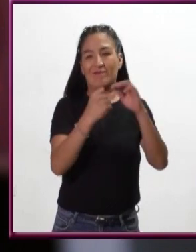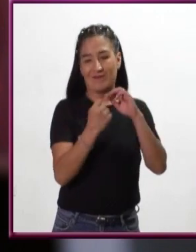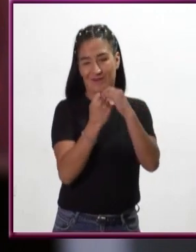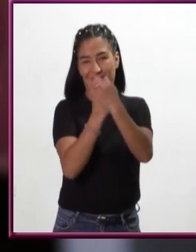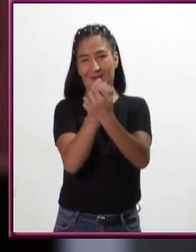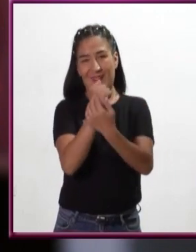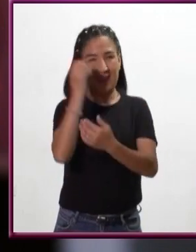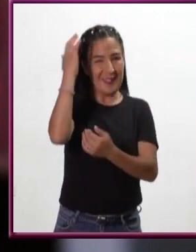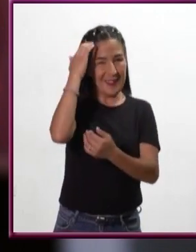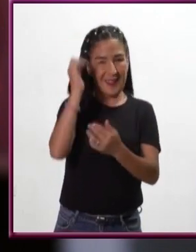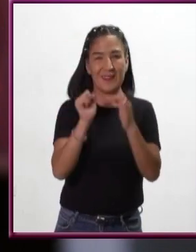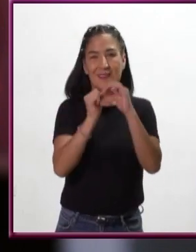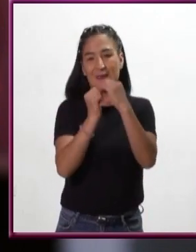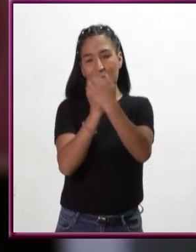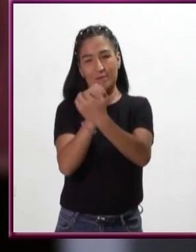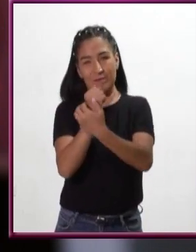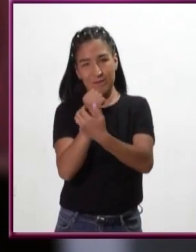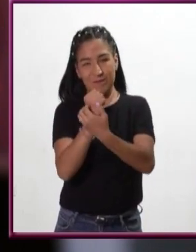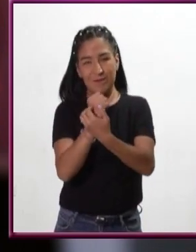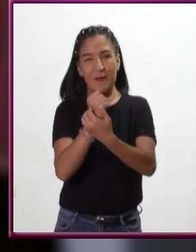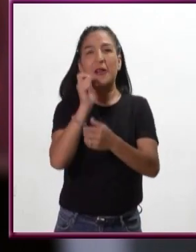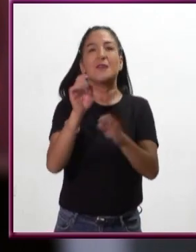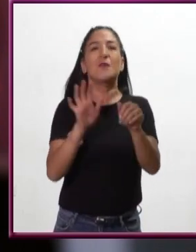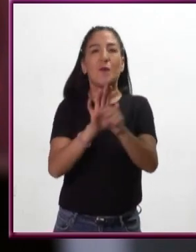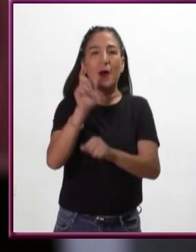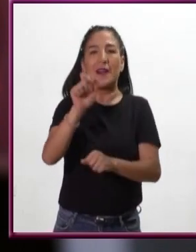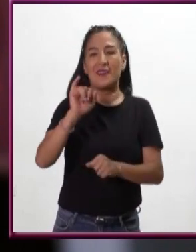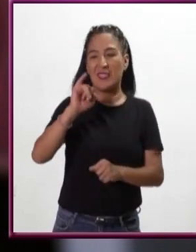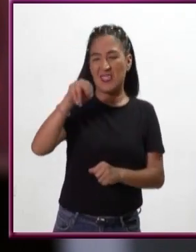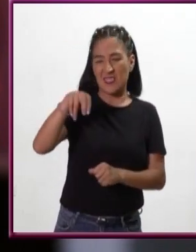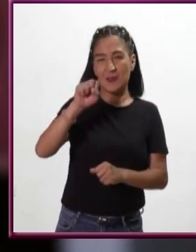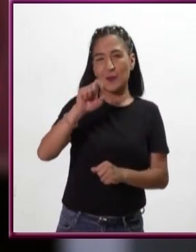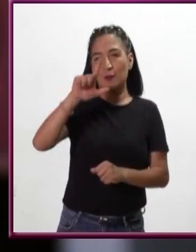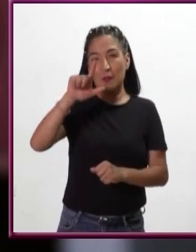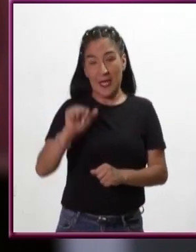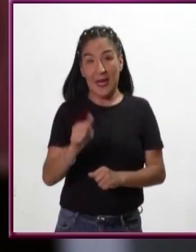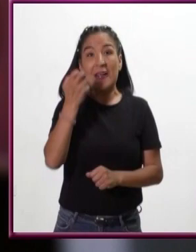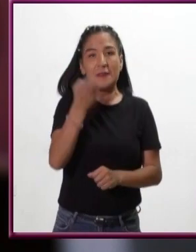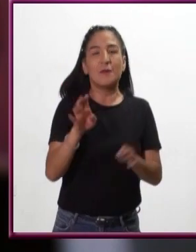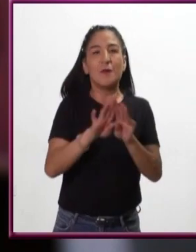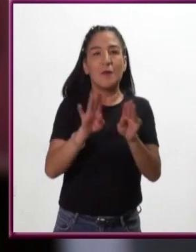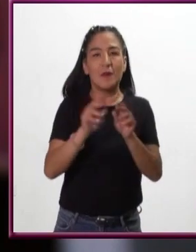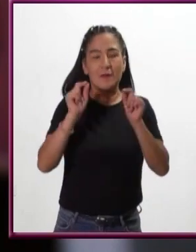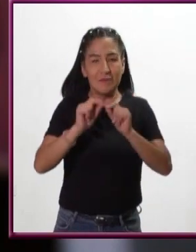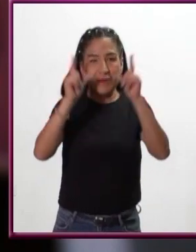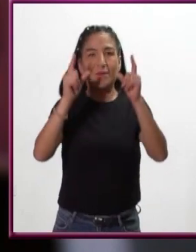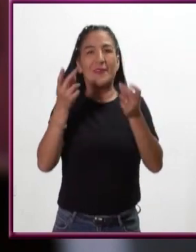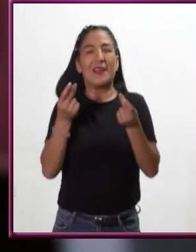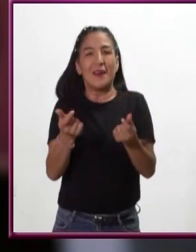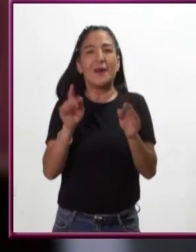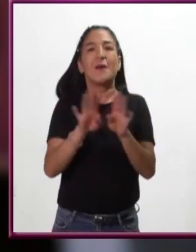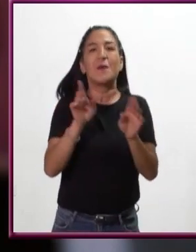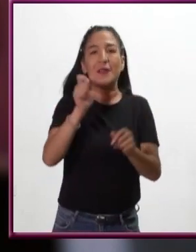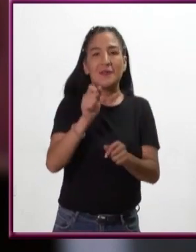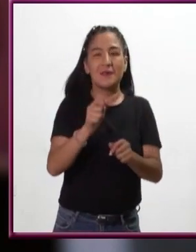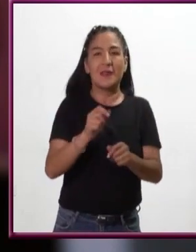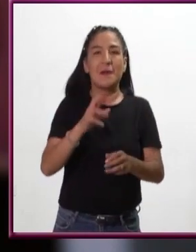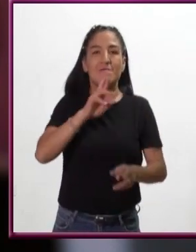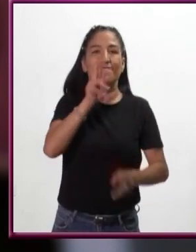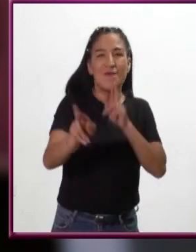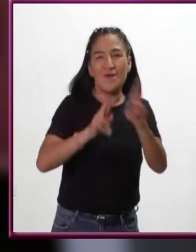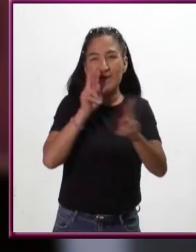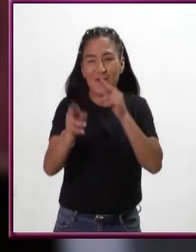la amígdala cerebral o la ínsula, y esto hace que se activen obviamente una gran cantidad